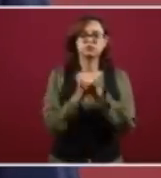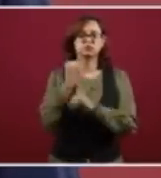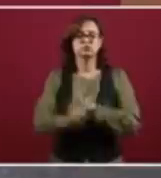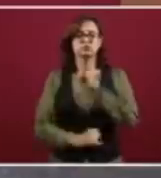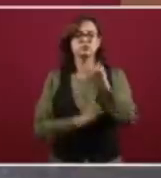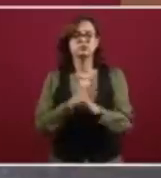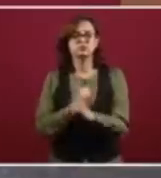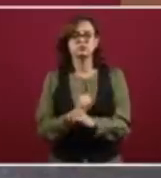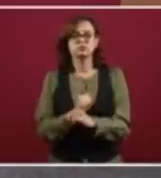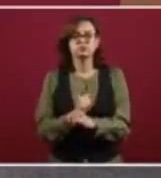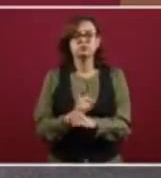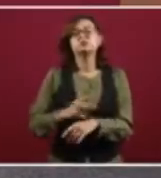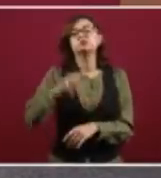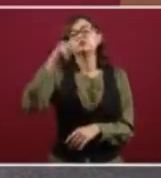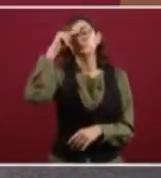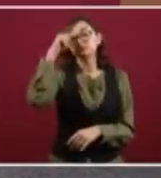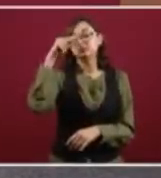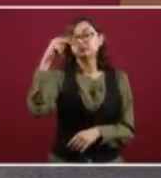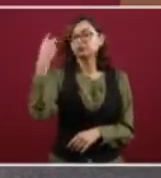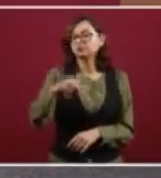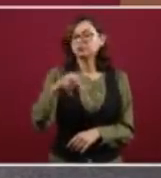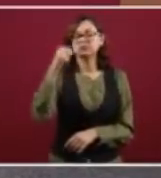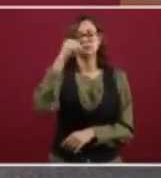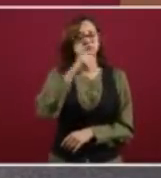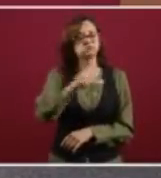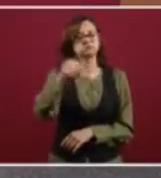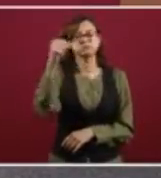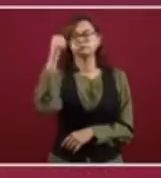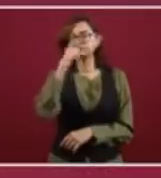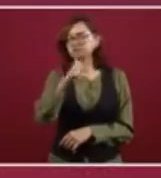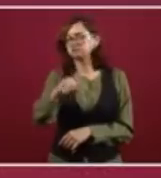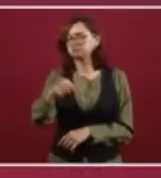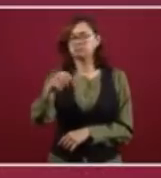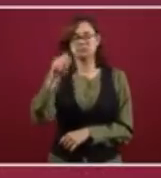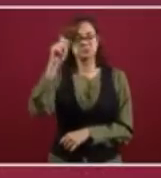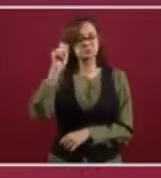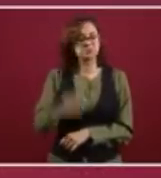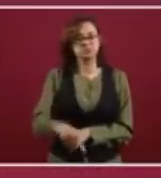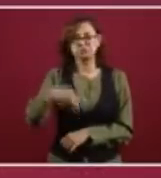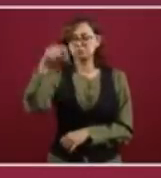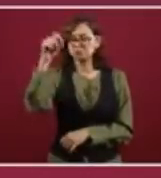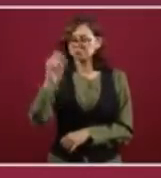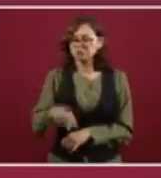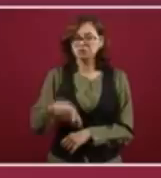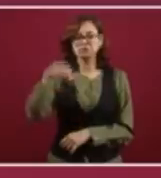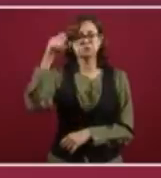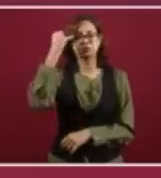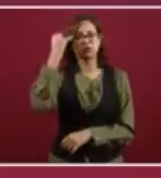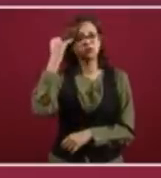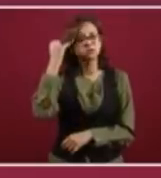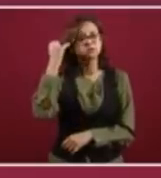internacionales México siempre va a seguir con esa tradición de